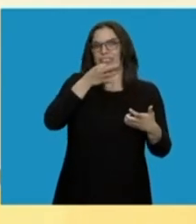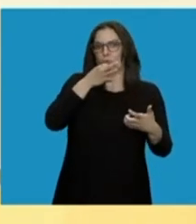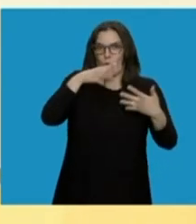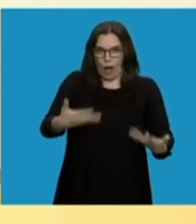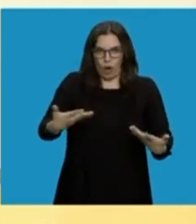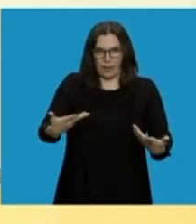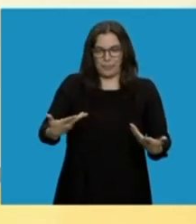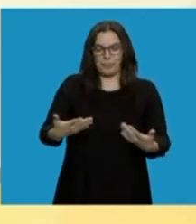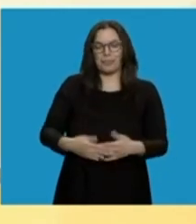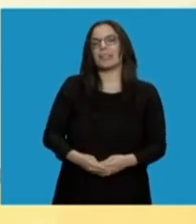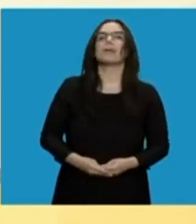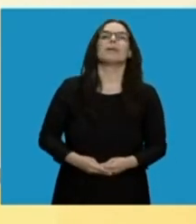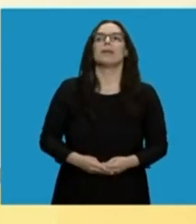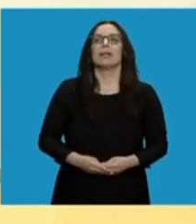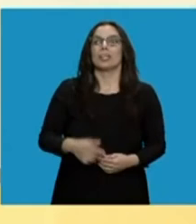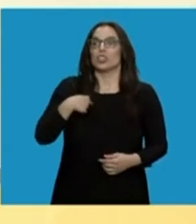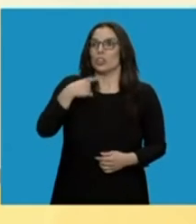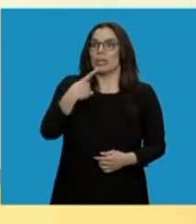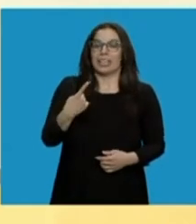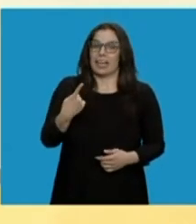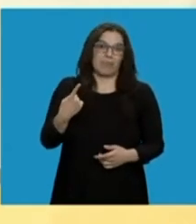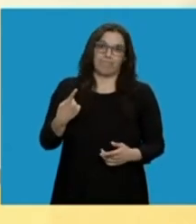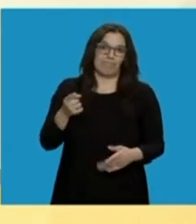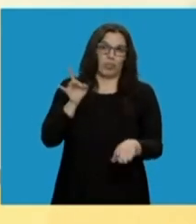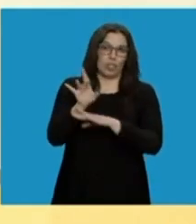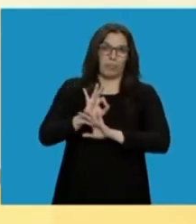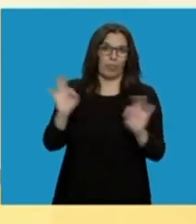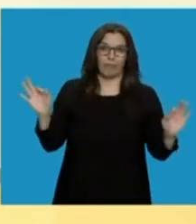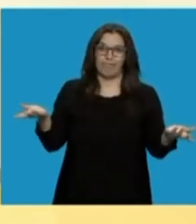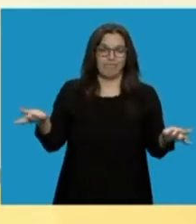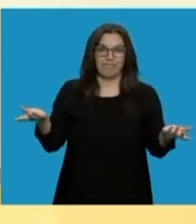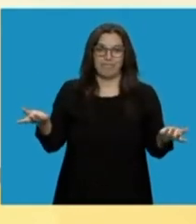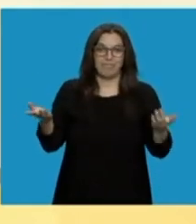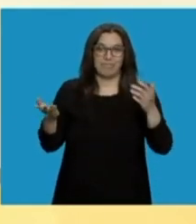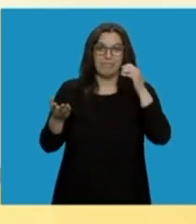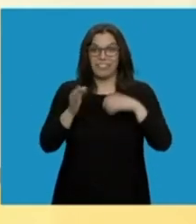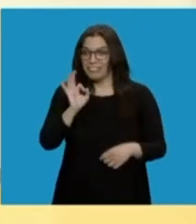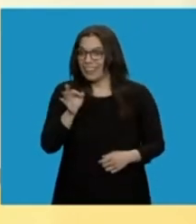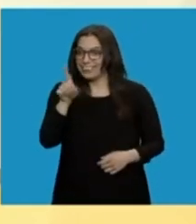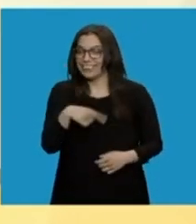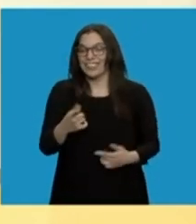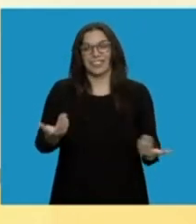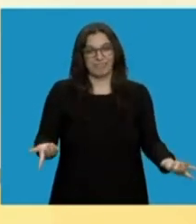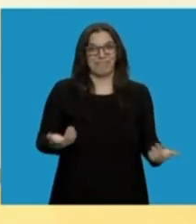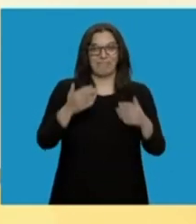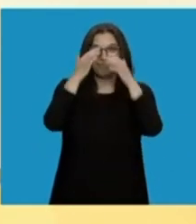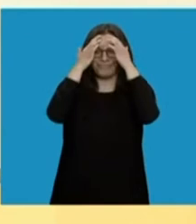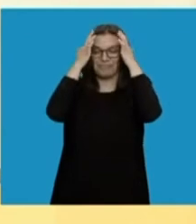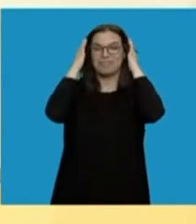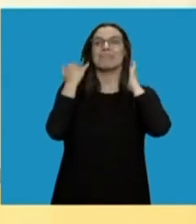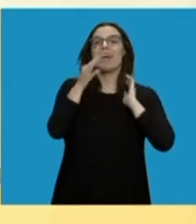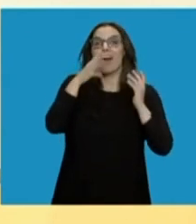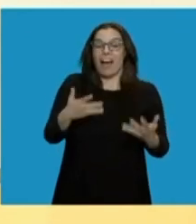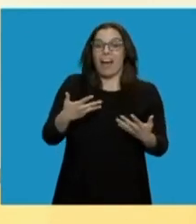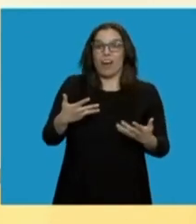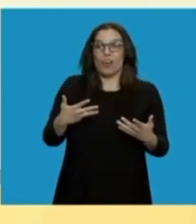ahora. Y yo le dije que no la iba a mandar ningún texto. ¿No es verdad, Ana? Porque yo en este momento de